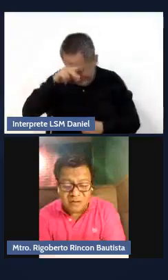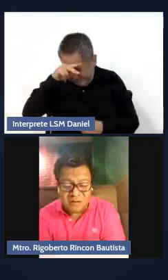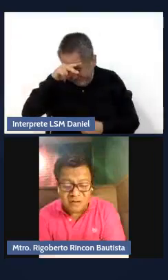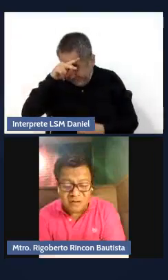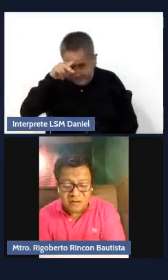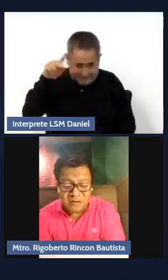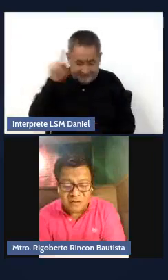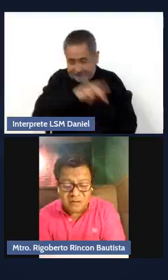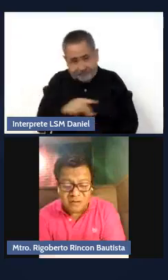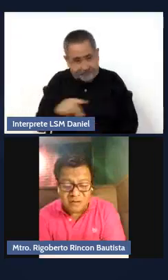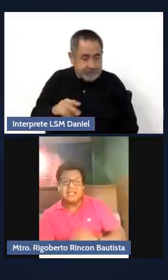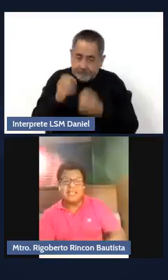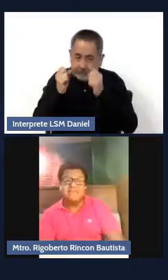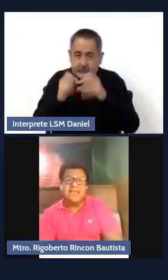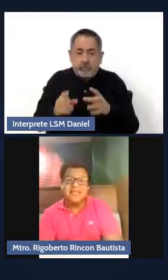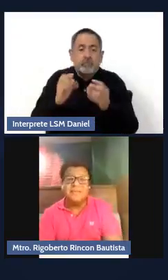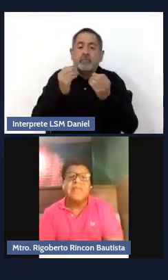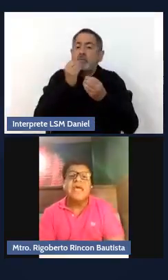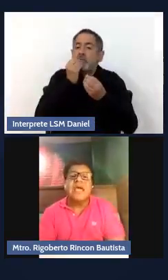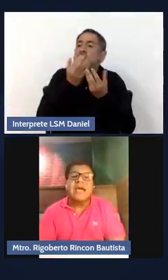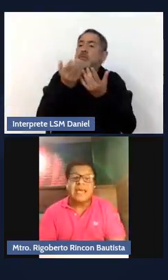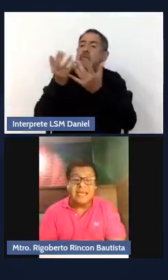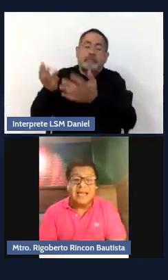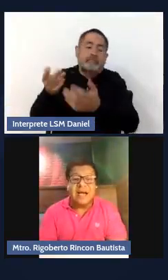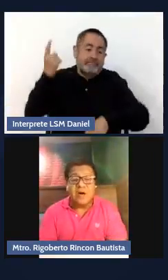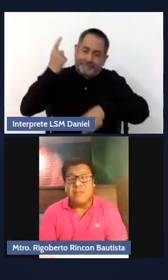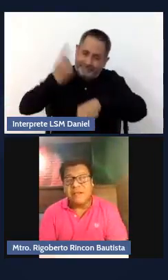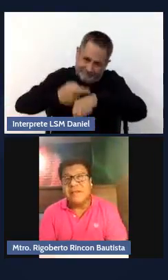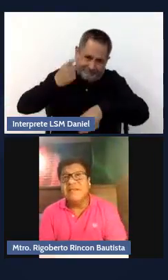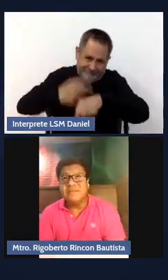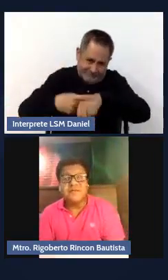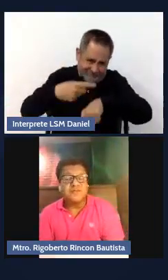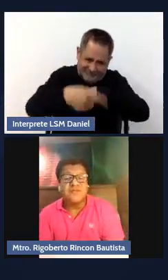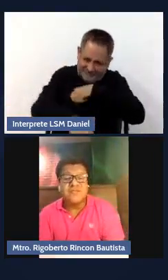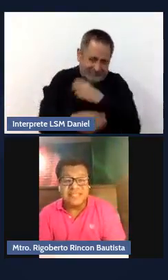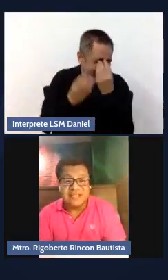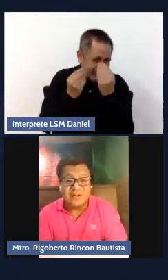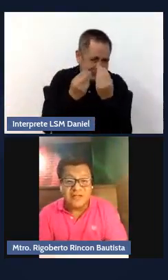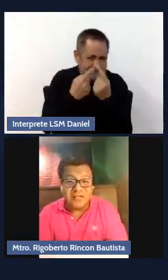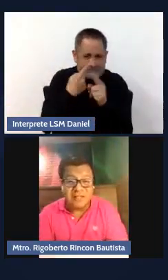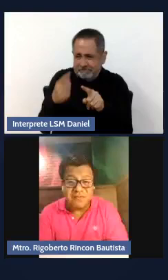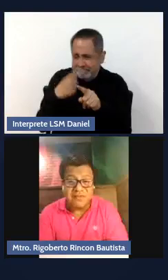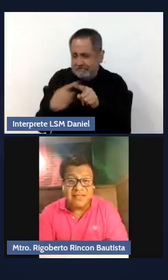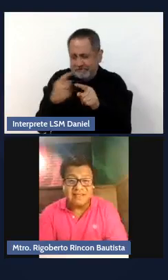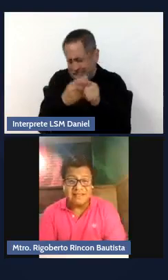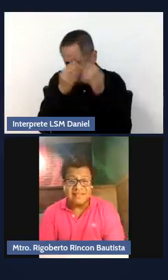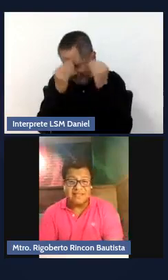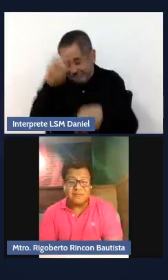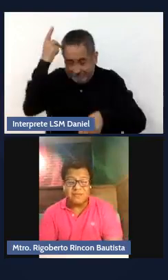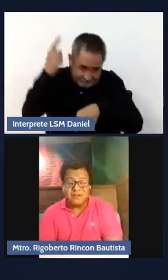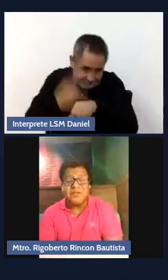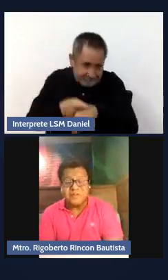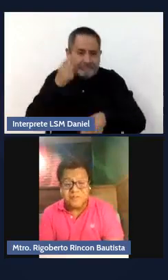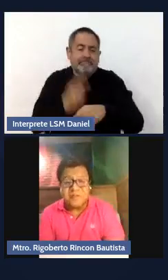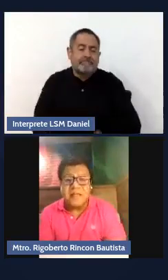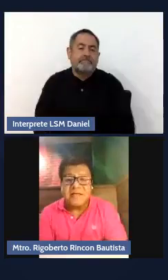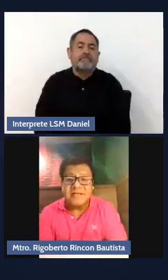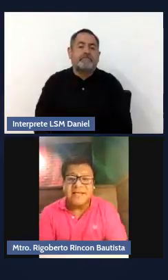se desprende al ambiente, genera completamente pues, muchas situaciones importantes de esto, ¿no?